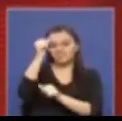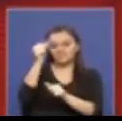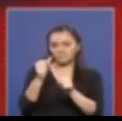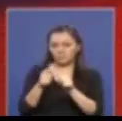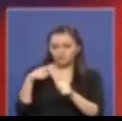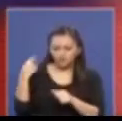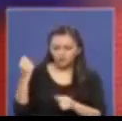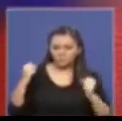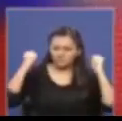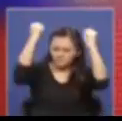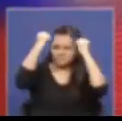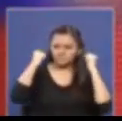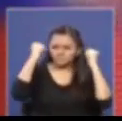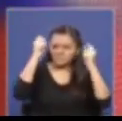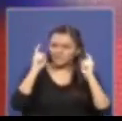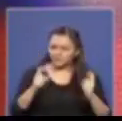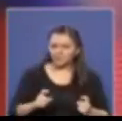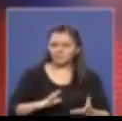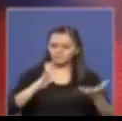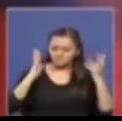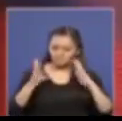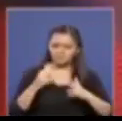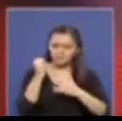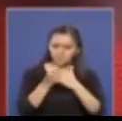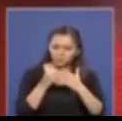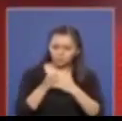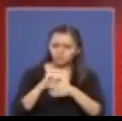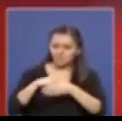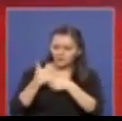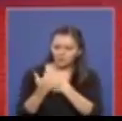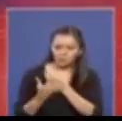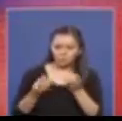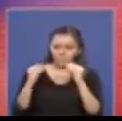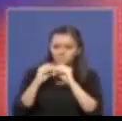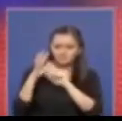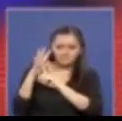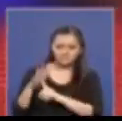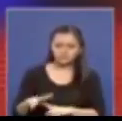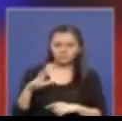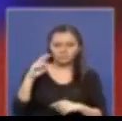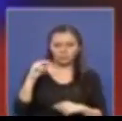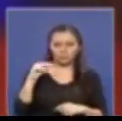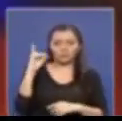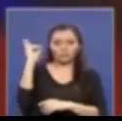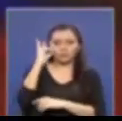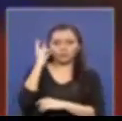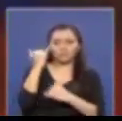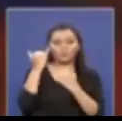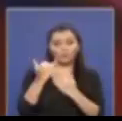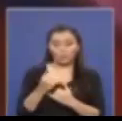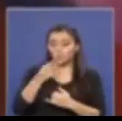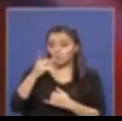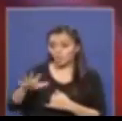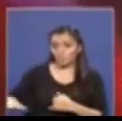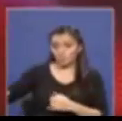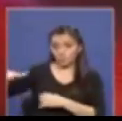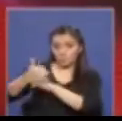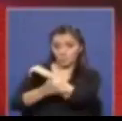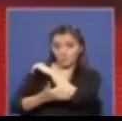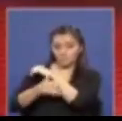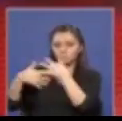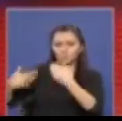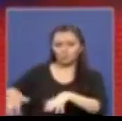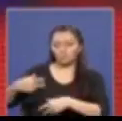estamos luchando para cambiar esa historia de explotación. En todo caso, compañeros, Bolivia realmente es un pueblo admirable y lo que está haciendo